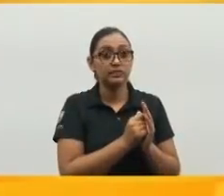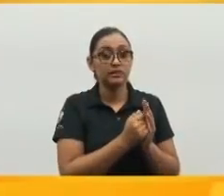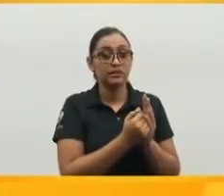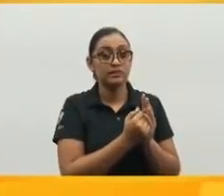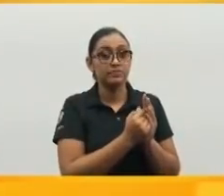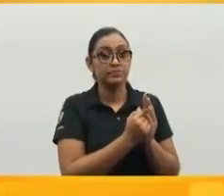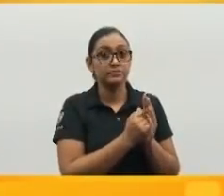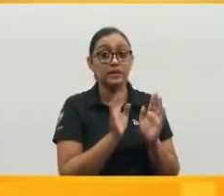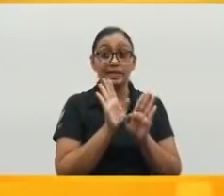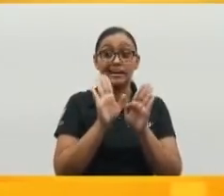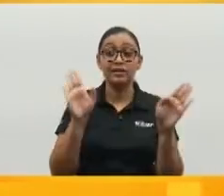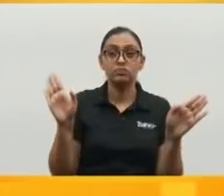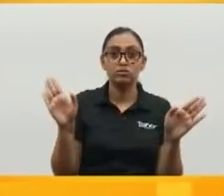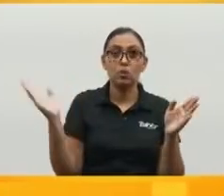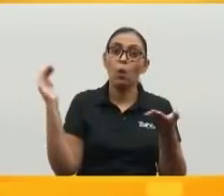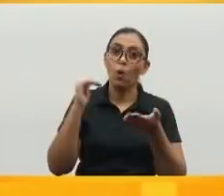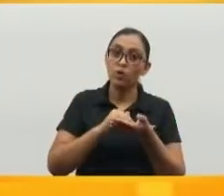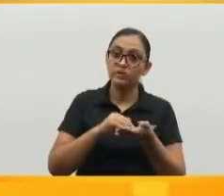vez.